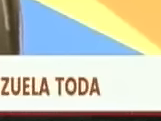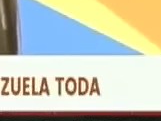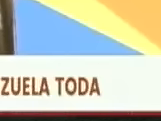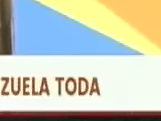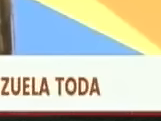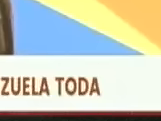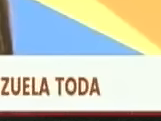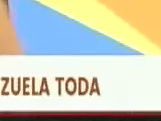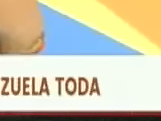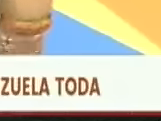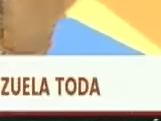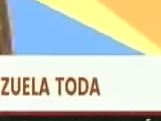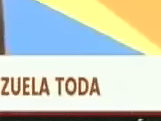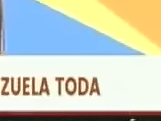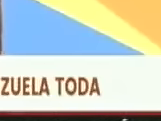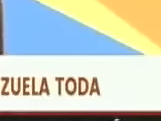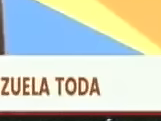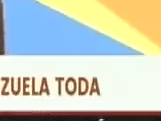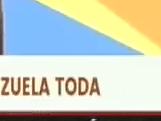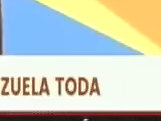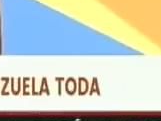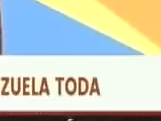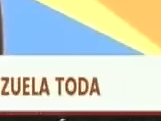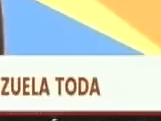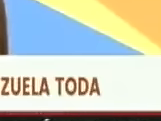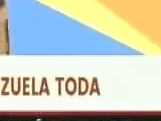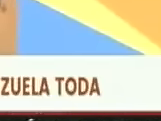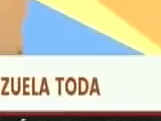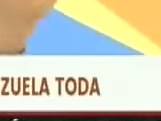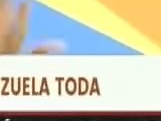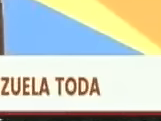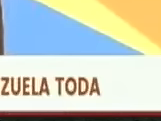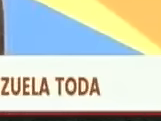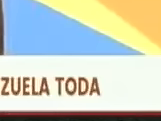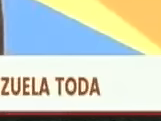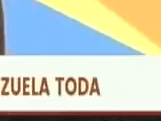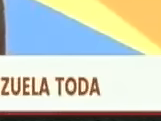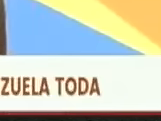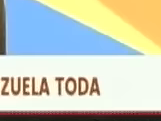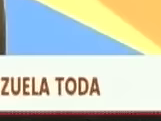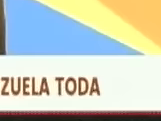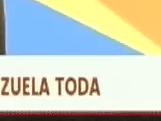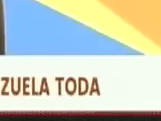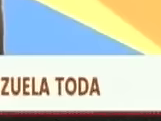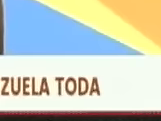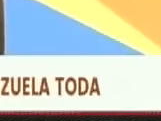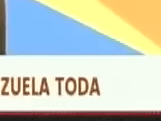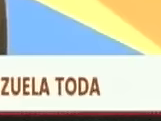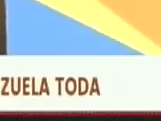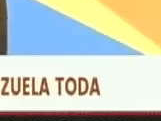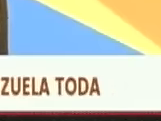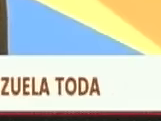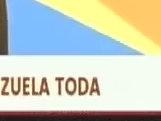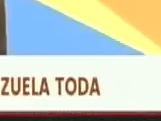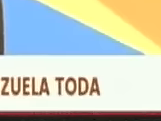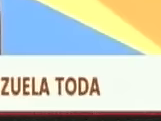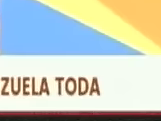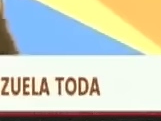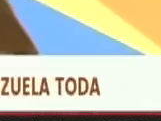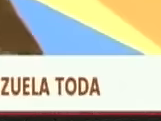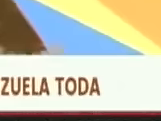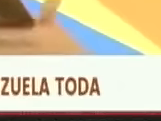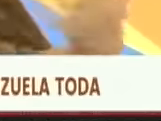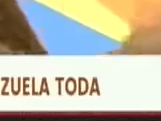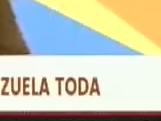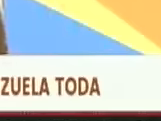con los niños y niñas que se sienten apoderados se sienten a su mapa completo con la guayana sequida como el mapa de Venezuela que lo